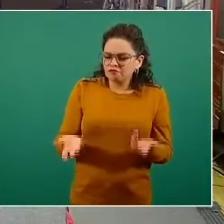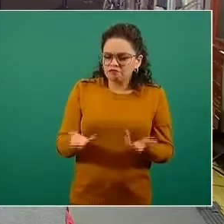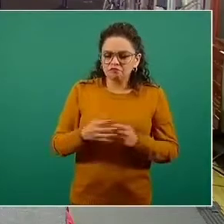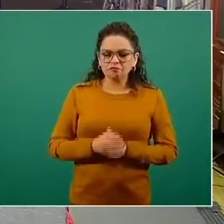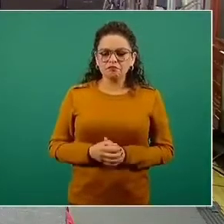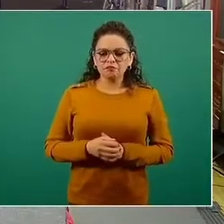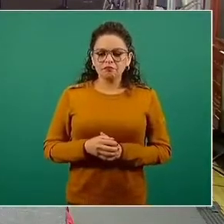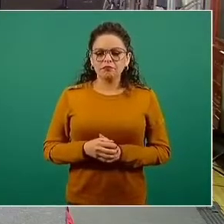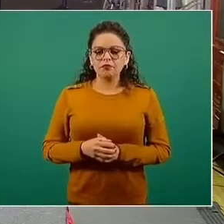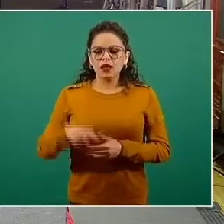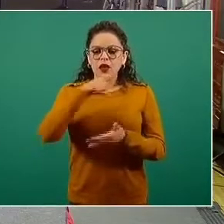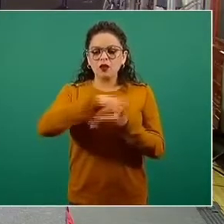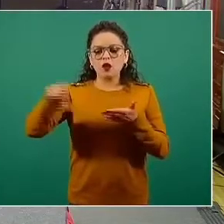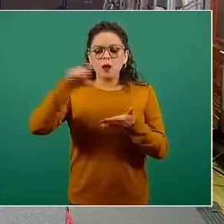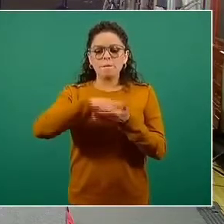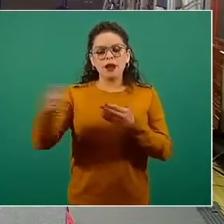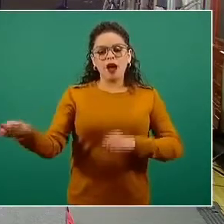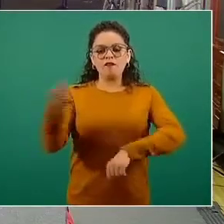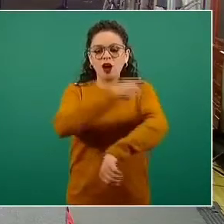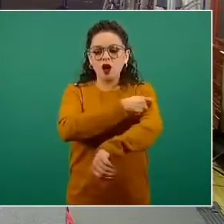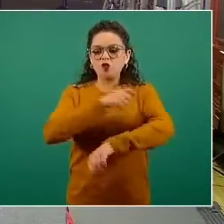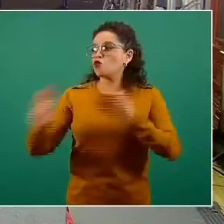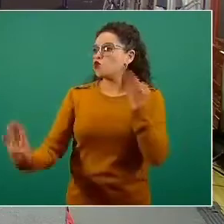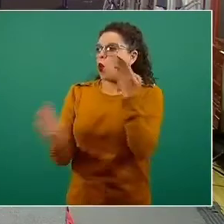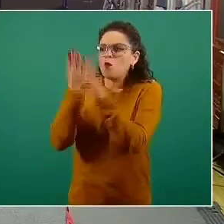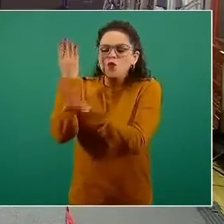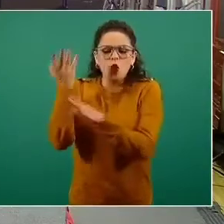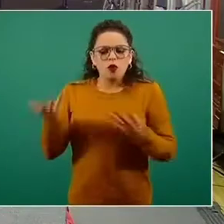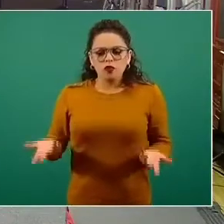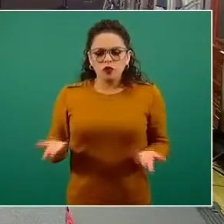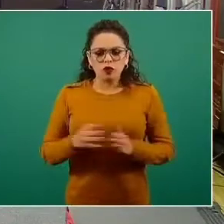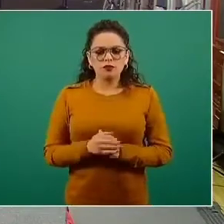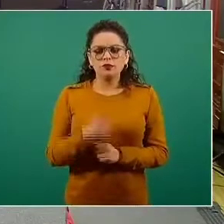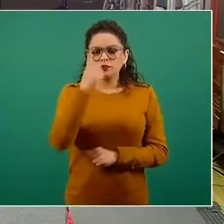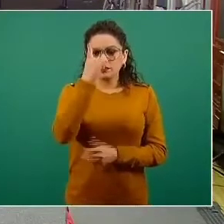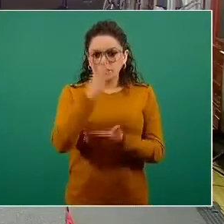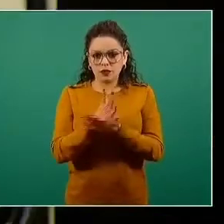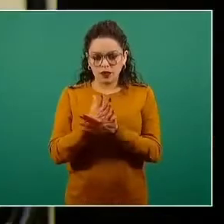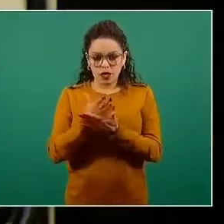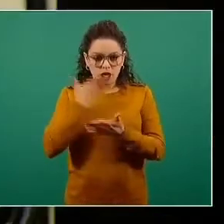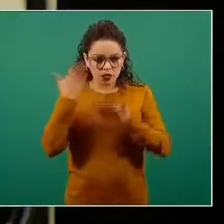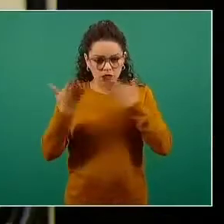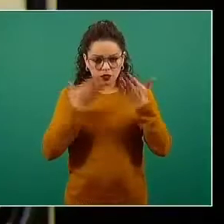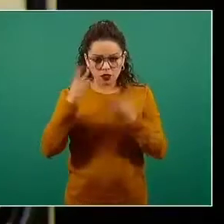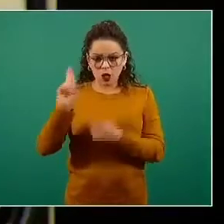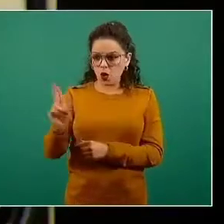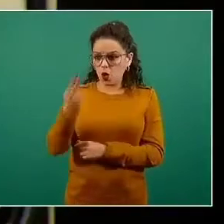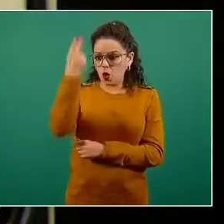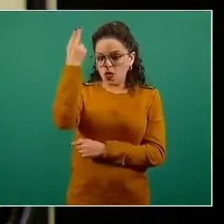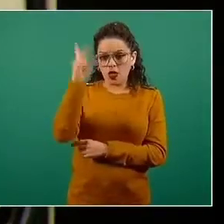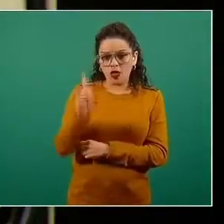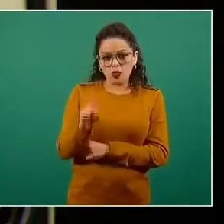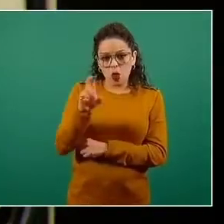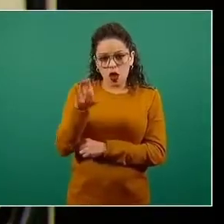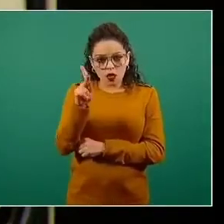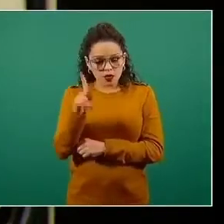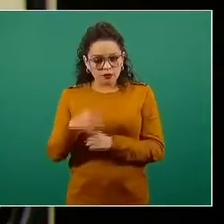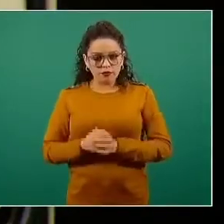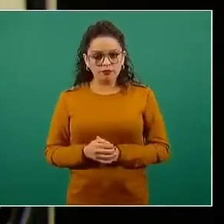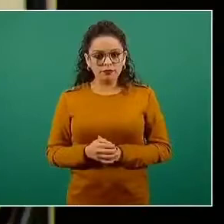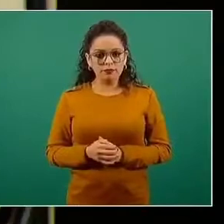de la compra de vacunas en el mundo. Según un estudio de la Universidad de Duke,